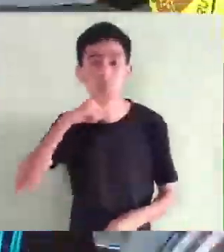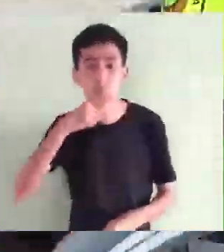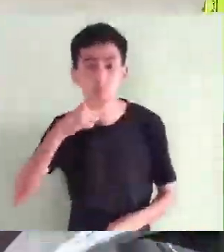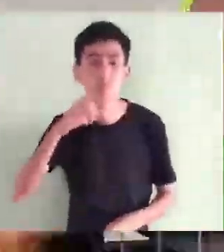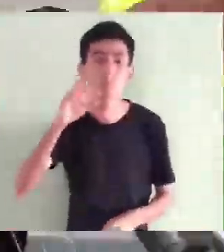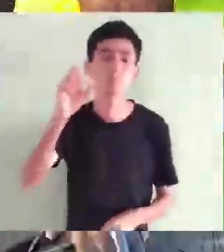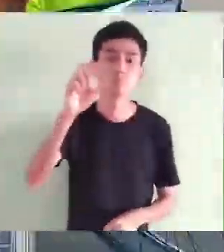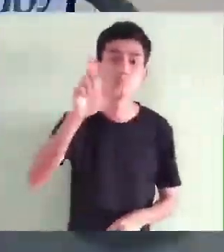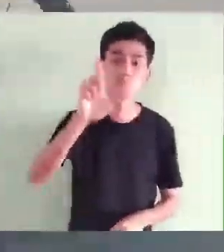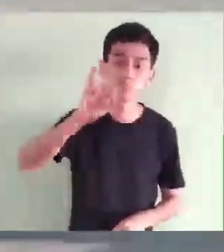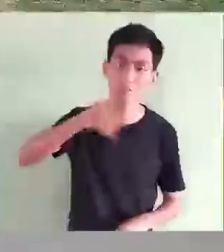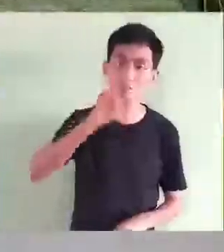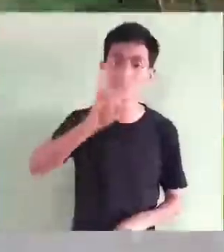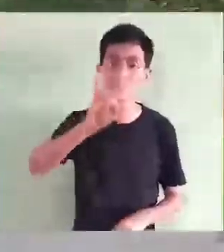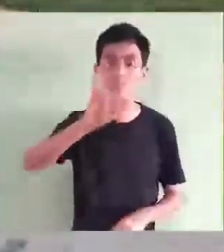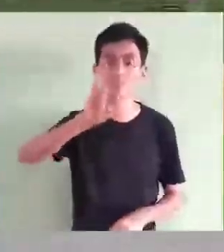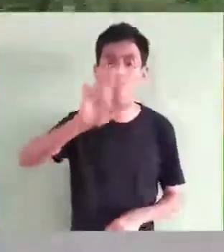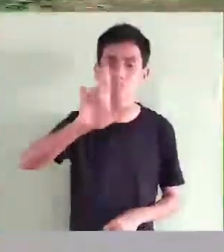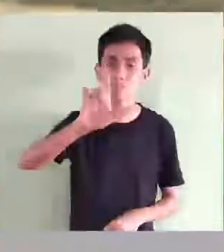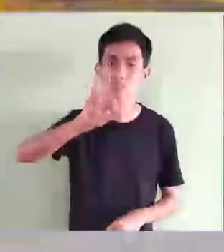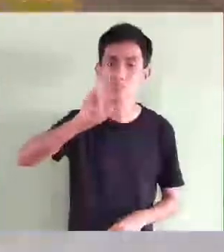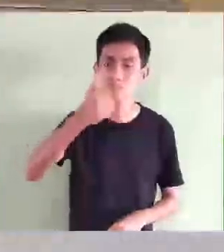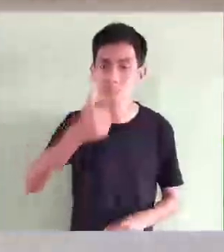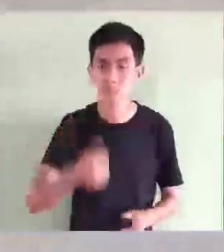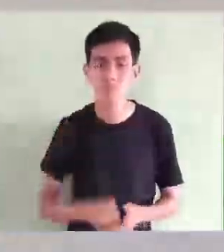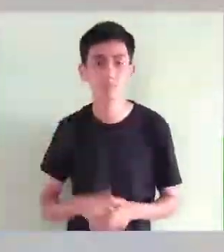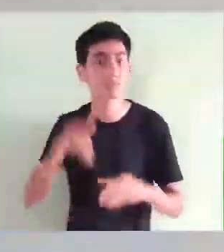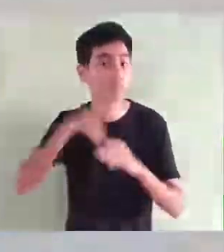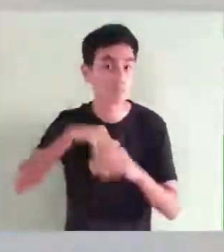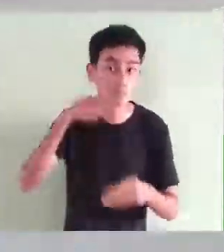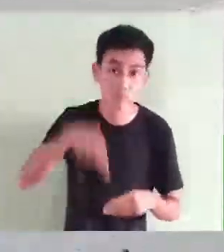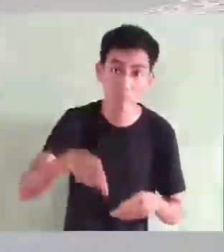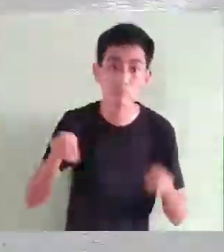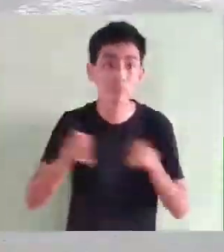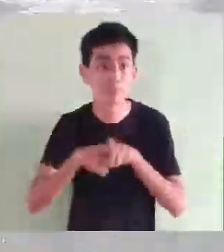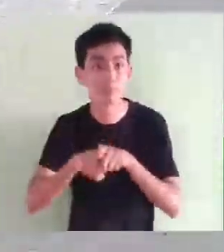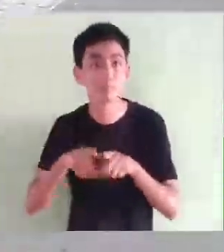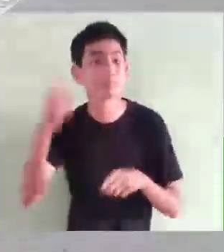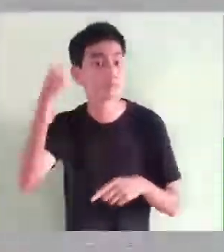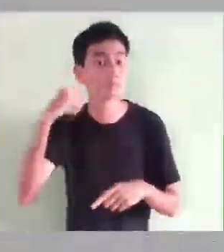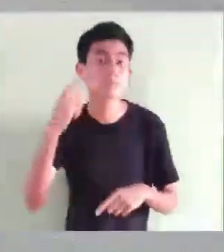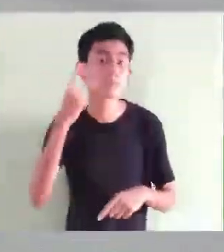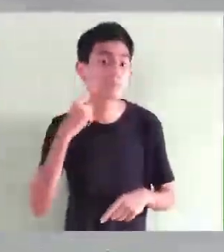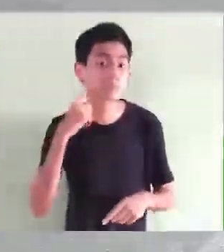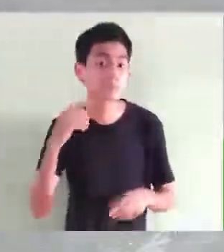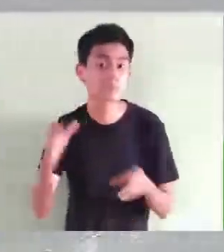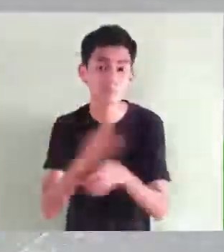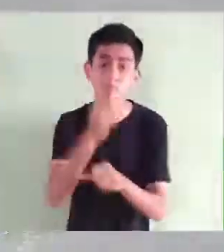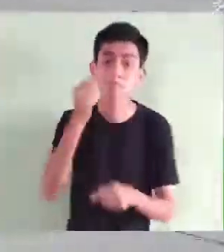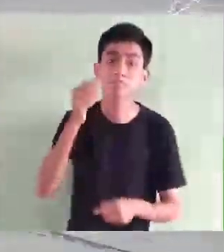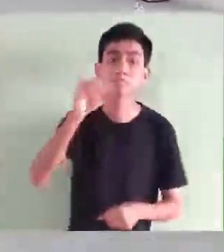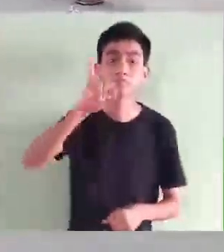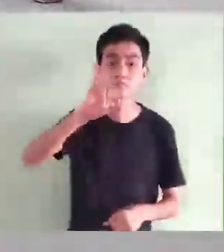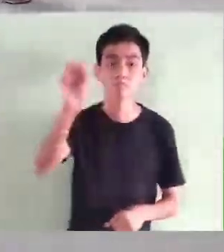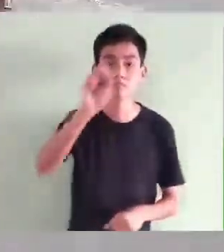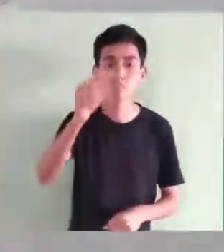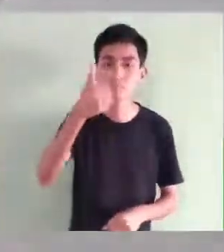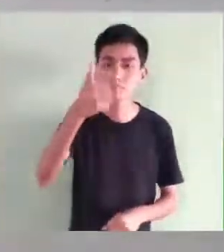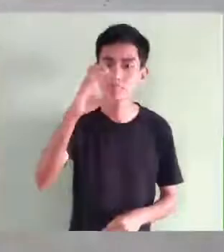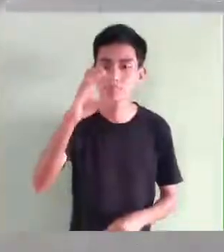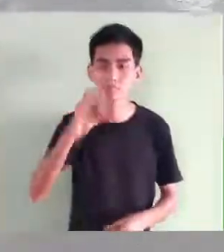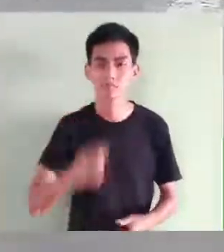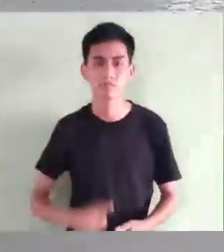la señora Julia Brito Torres. En esta misma categoría en varones, el primer lugar lo ocupó Isaac Chota